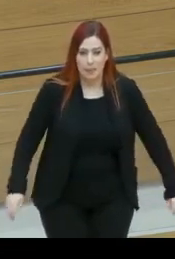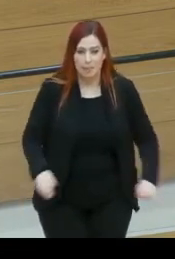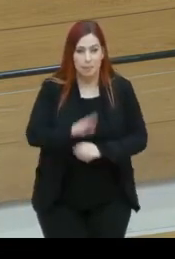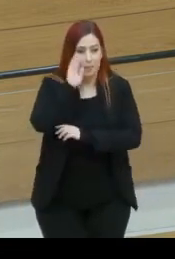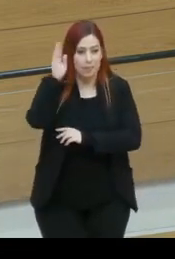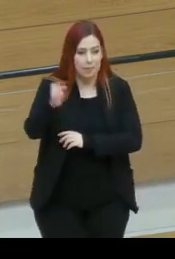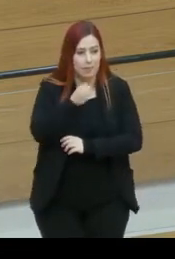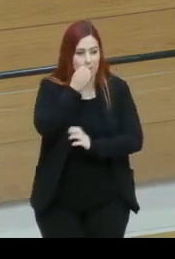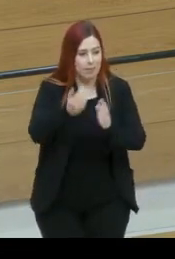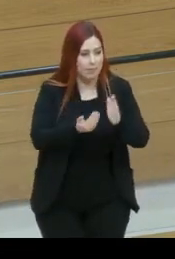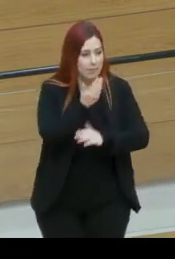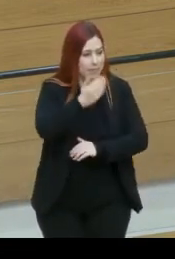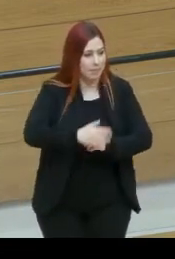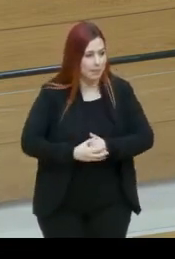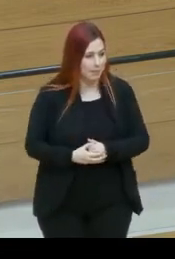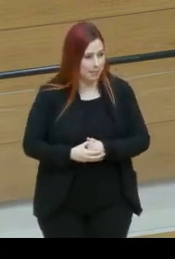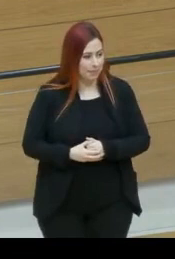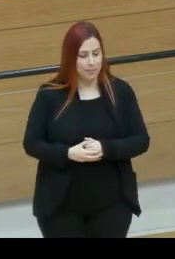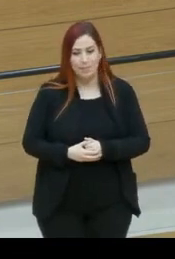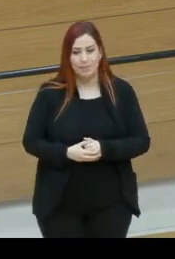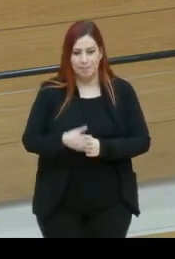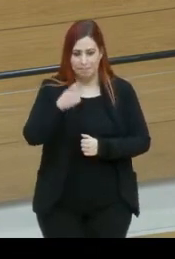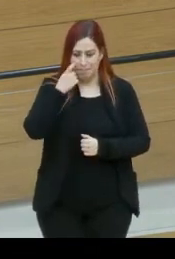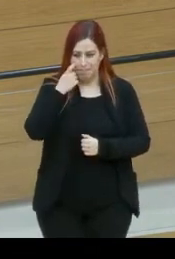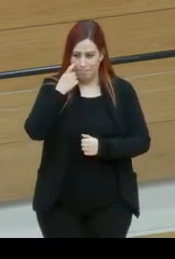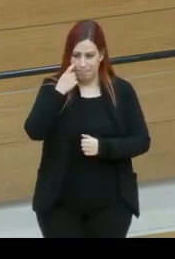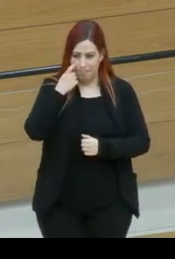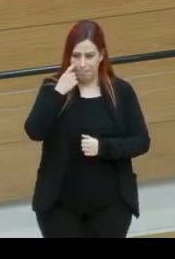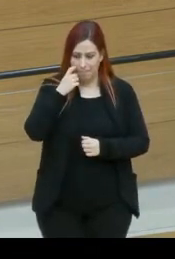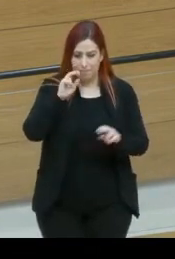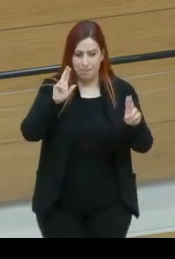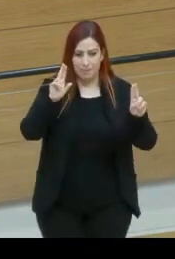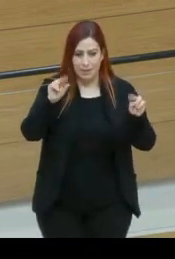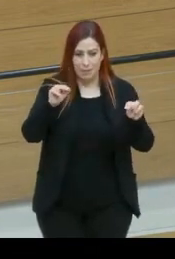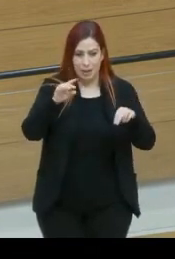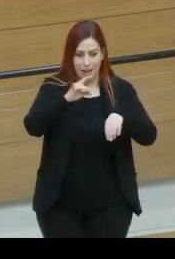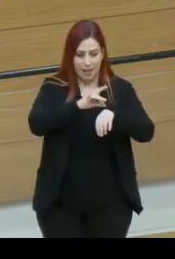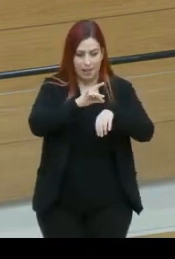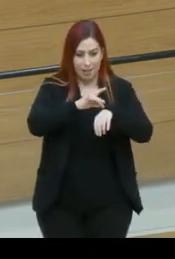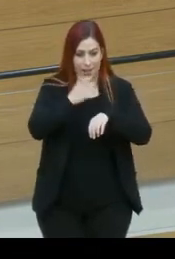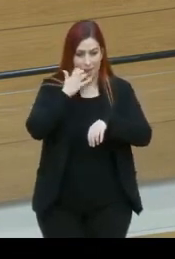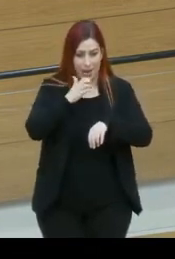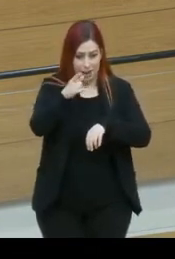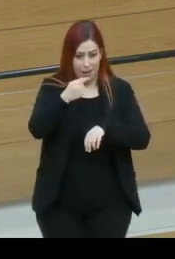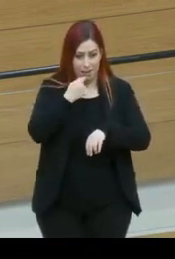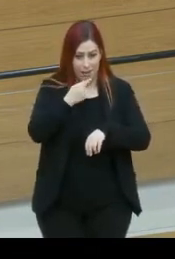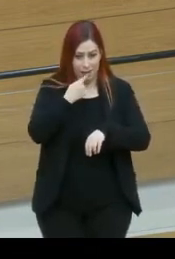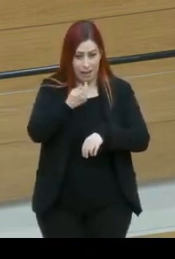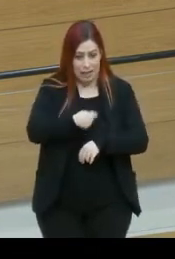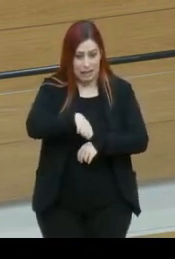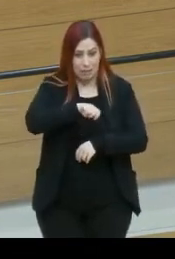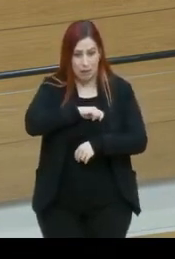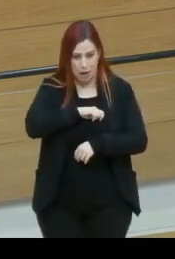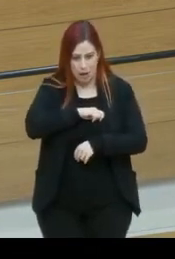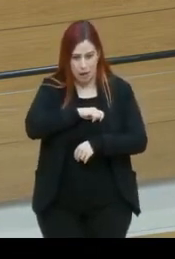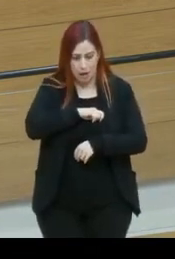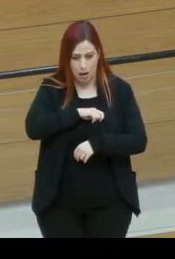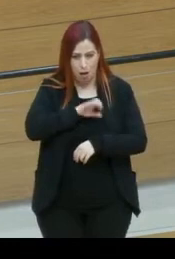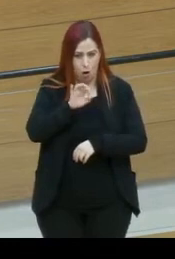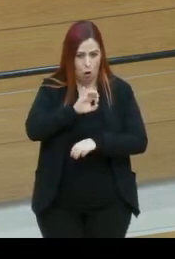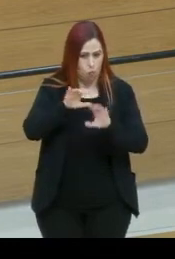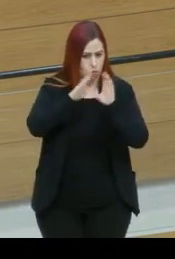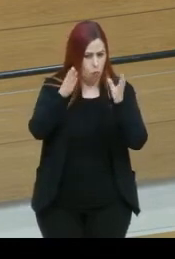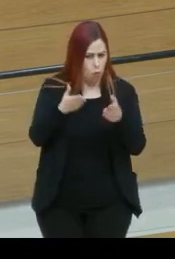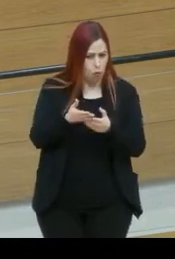Hola, buenos días. Mira, en cuanto a lo de las enfermedades raras, ¿hay en España o a nivel